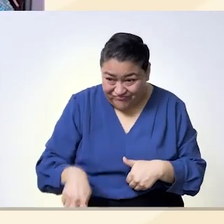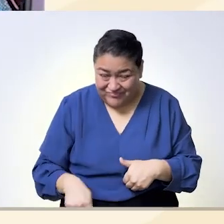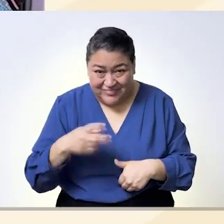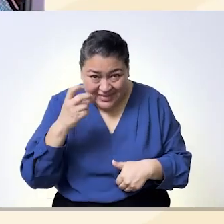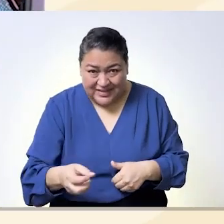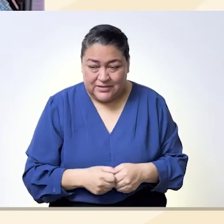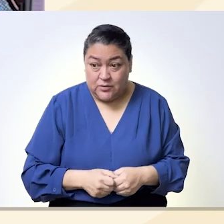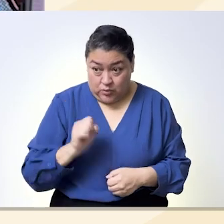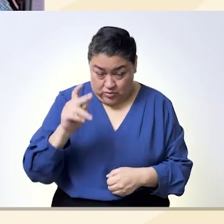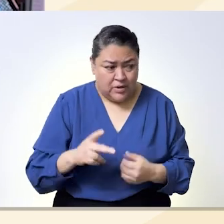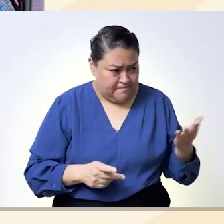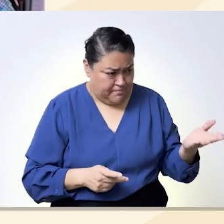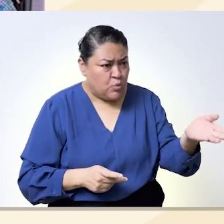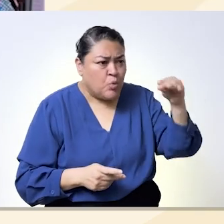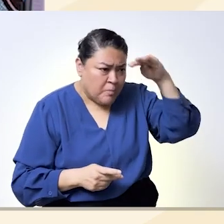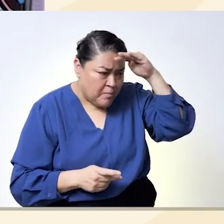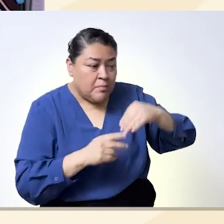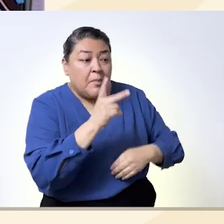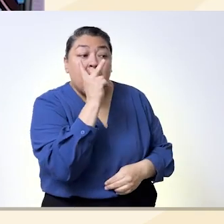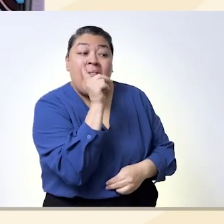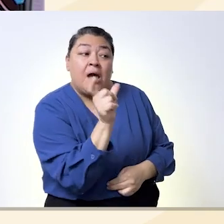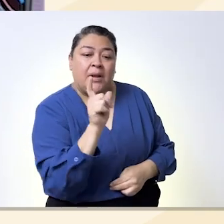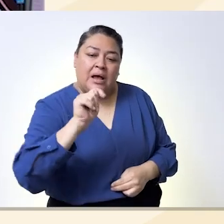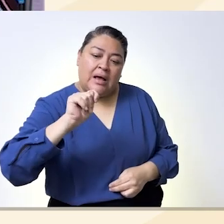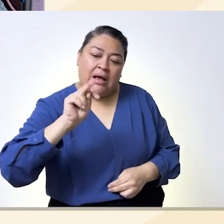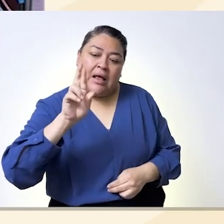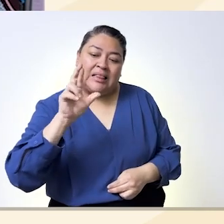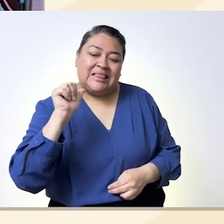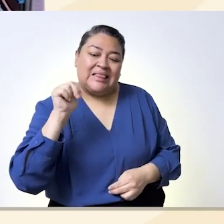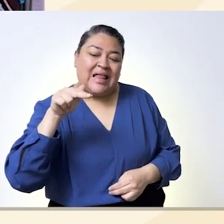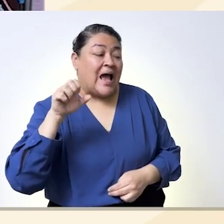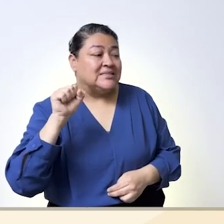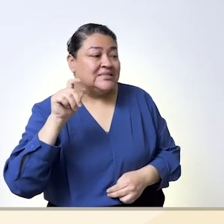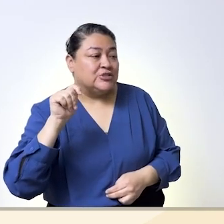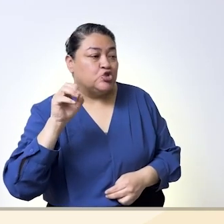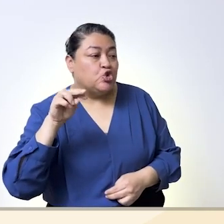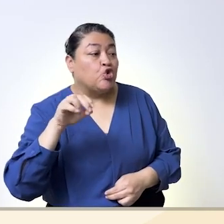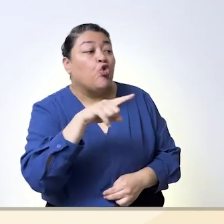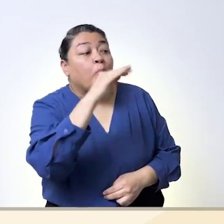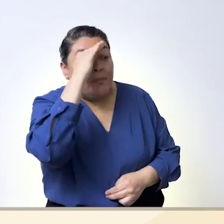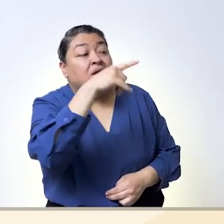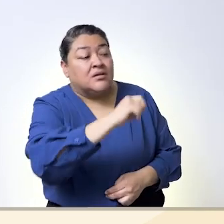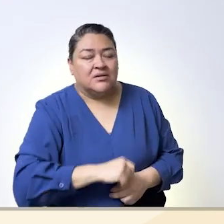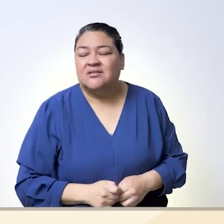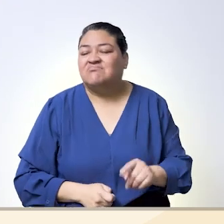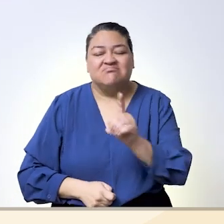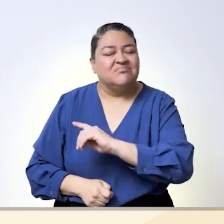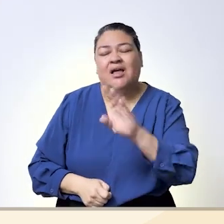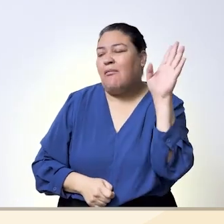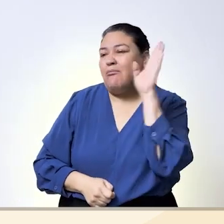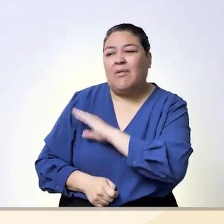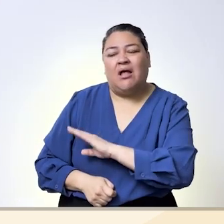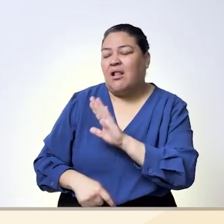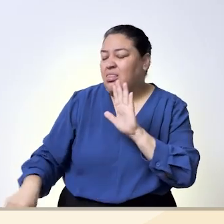incómodas cuando hablamos de neurodivergencia. Vamos a comenzar contigo, Adriana. ¿Qué opinas de la palabra trastorno? Híjole, es horrible porque